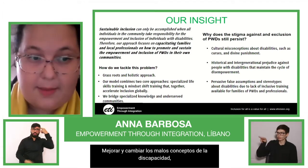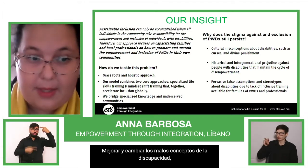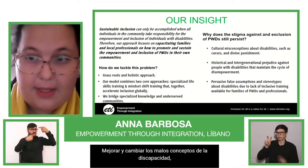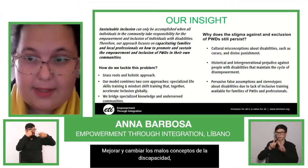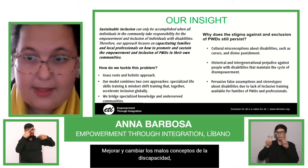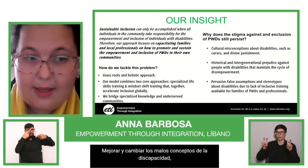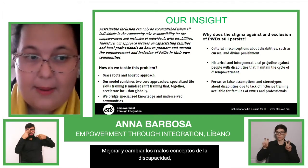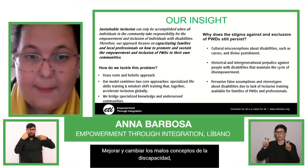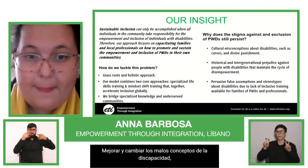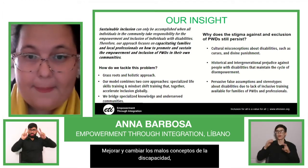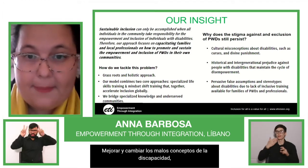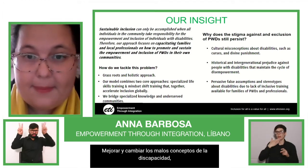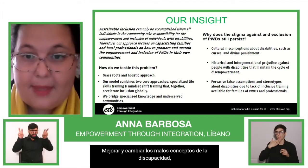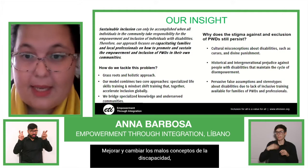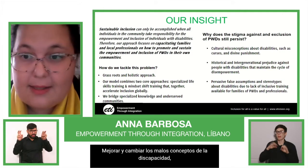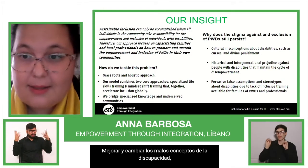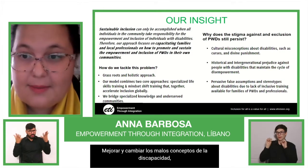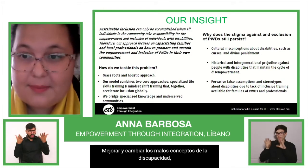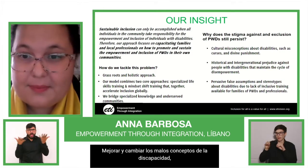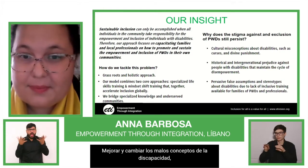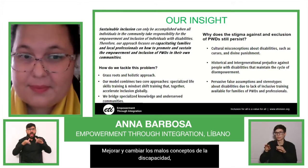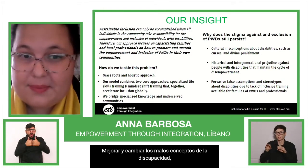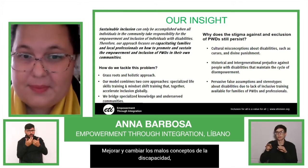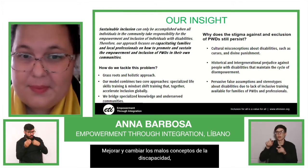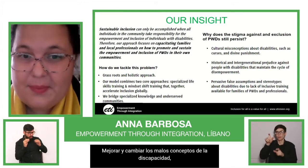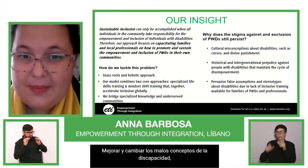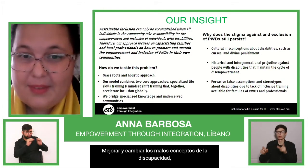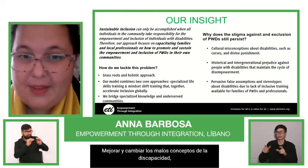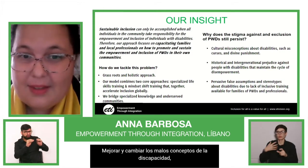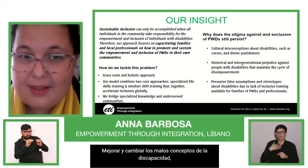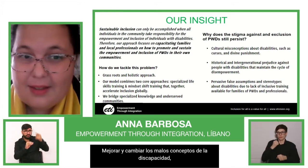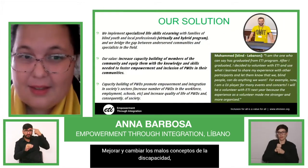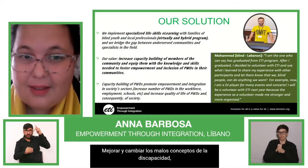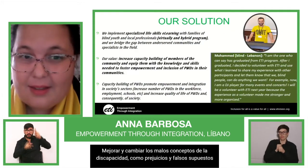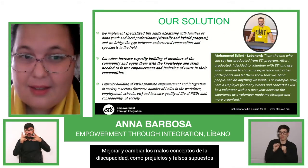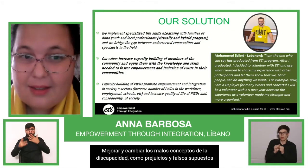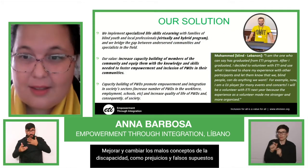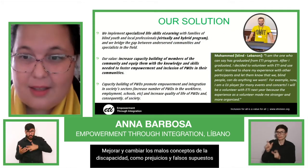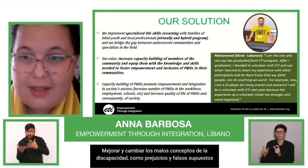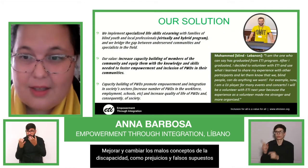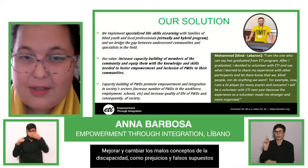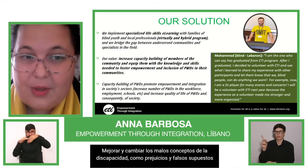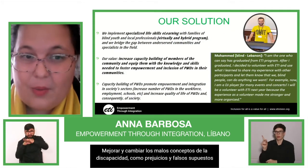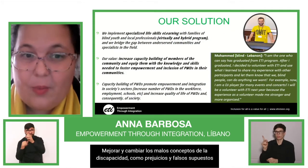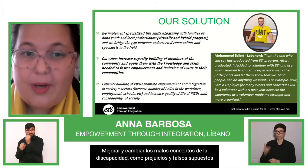con personas con discapacidad. Próximo.